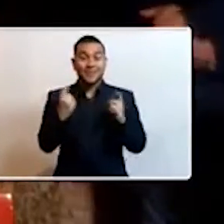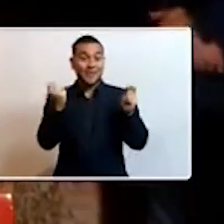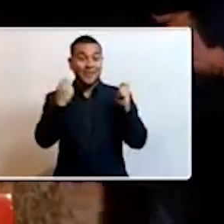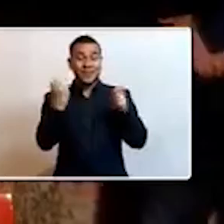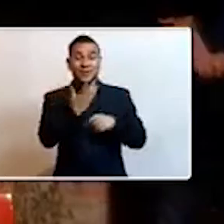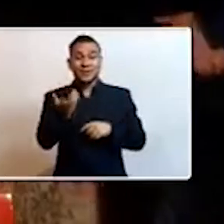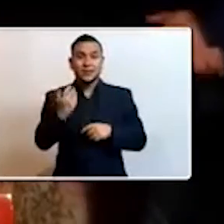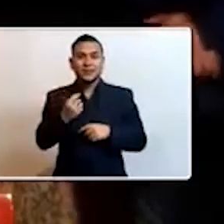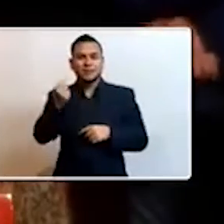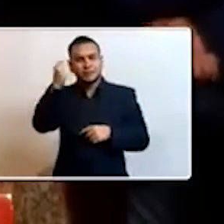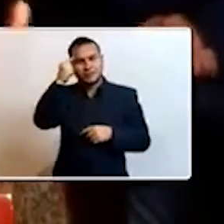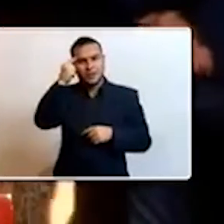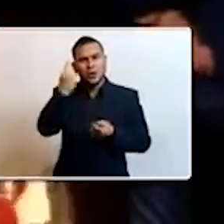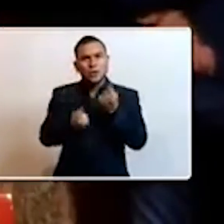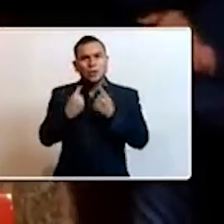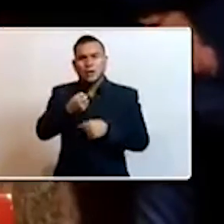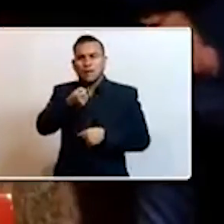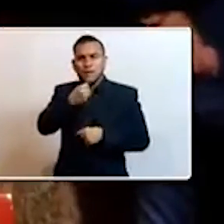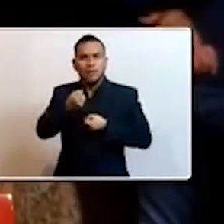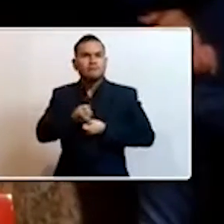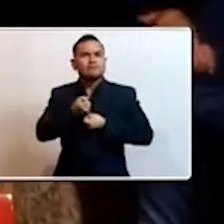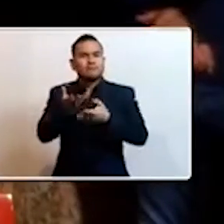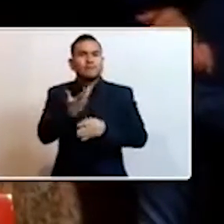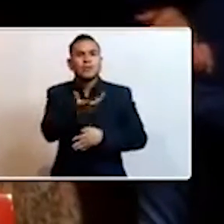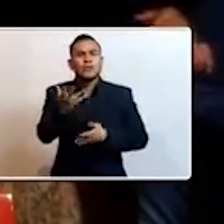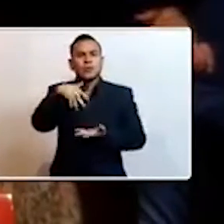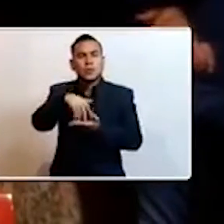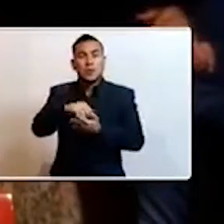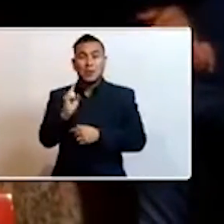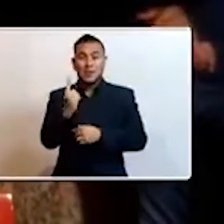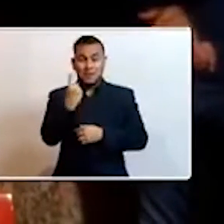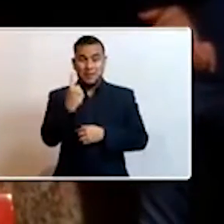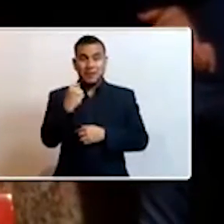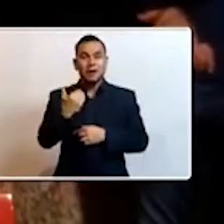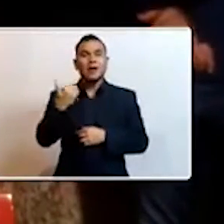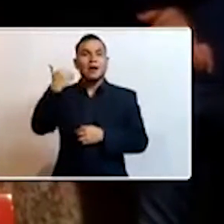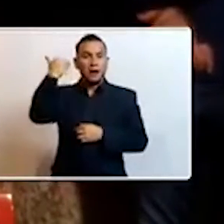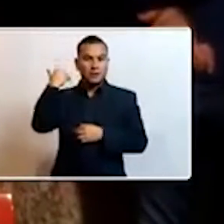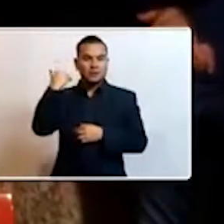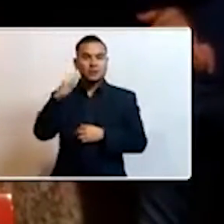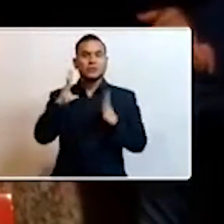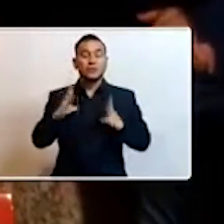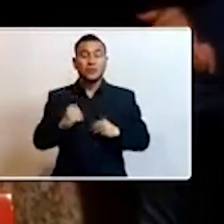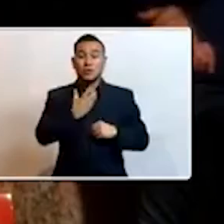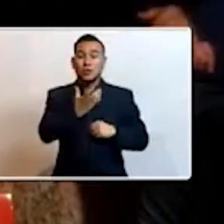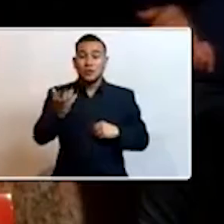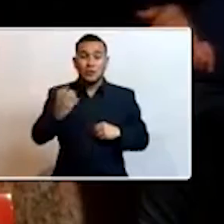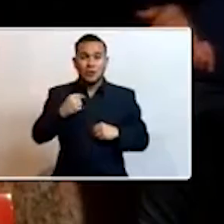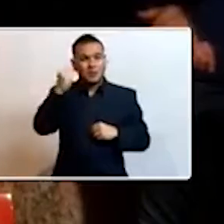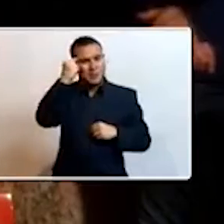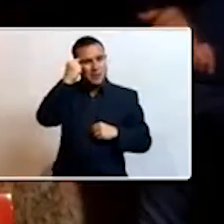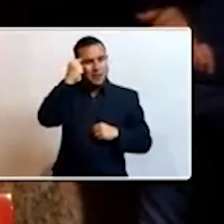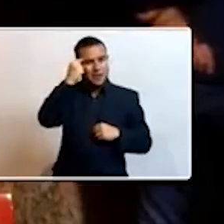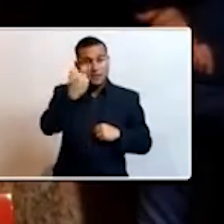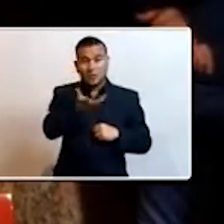y pensábamos cuál sería el mensaje a la nación en el primer año de gobierno. Y todos los sueños que teníamos y todo lo que